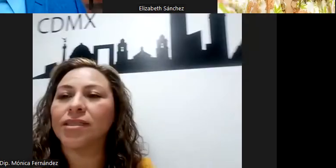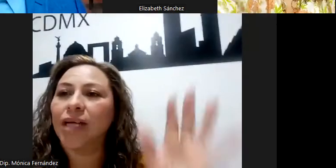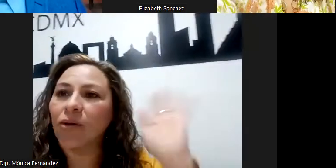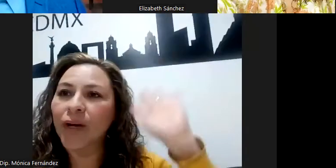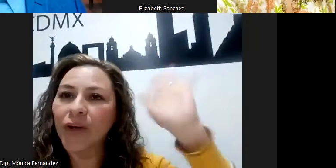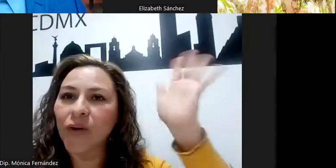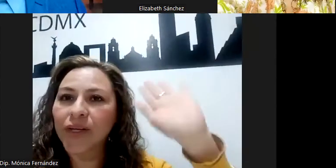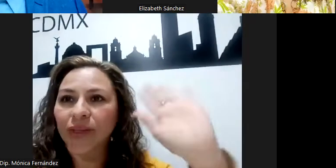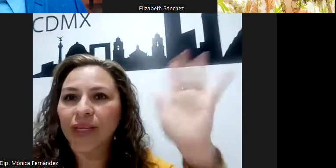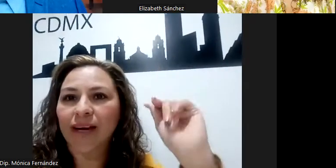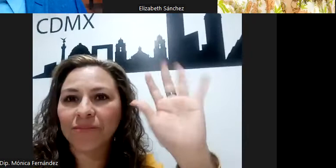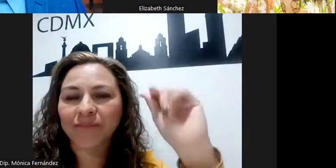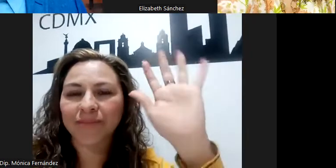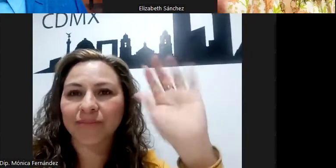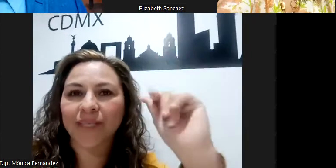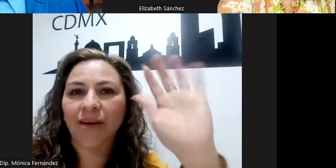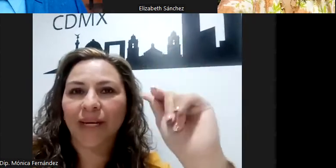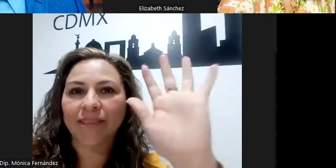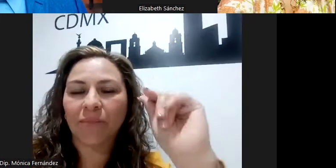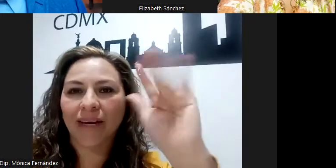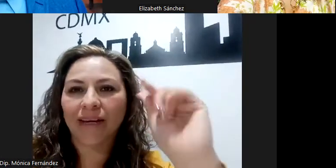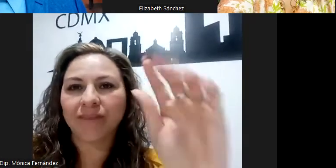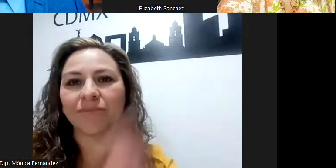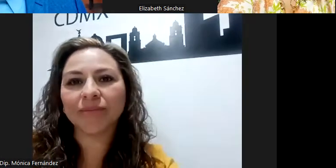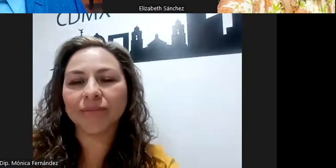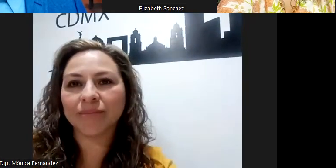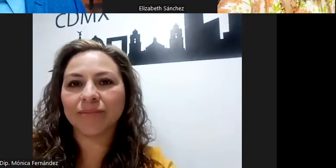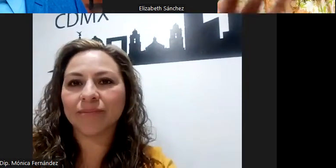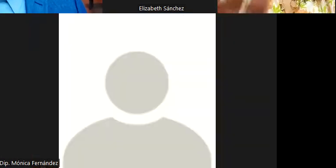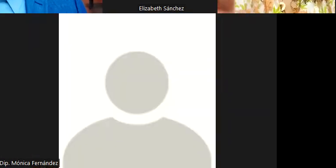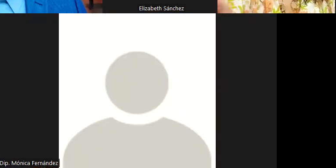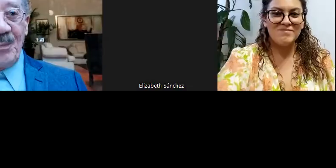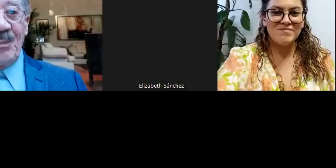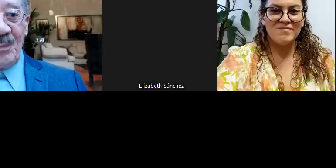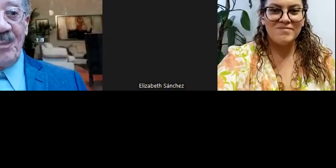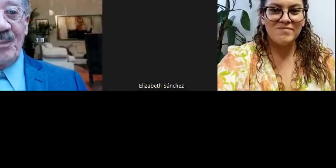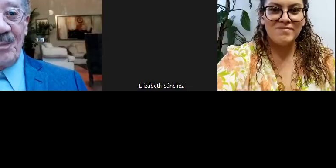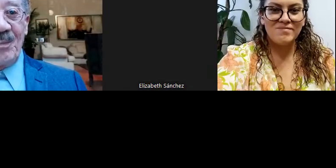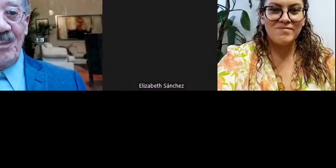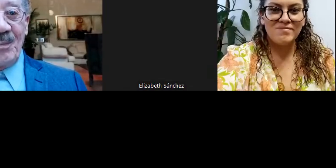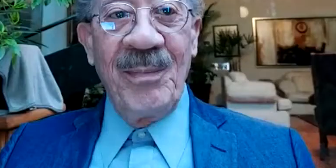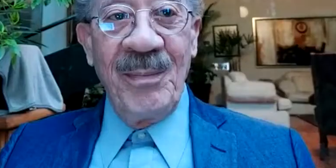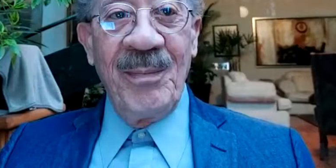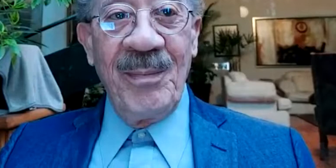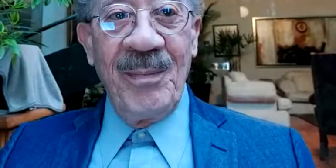Hasta luego. Lindo día. Pásenla bien. Hasta mañana. Gracias. Gracias. Gracias.